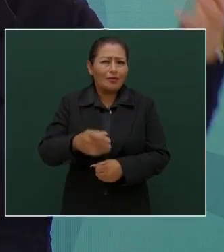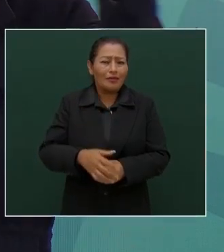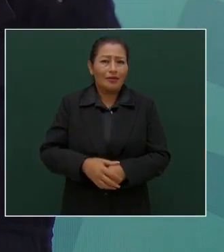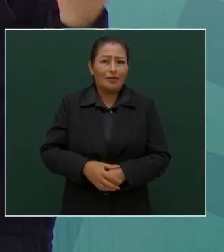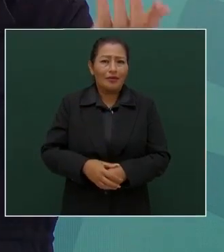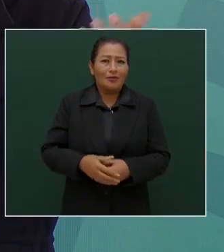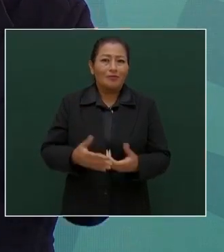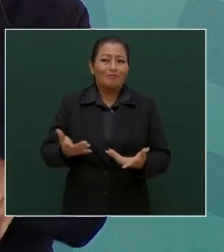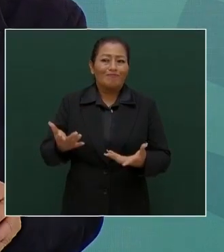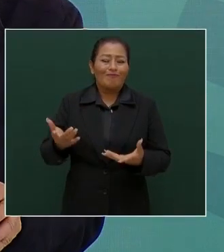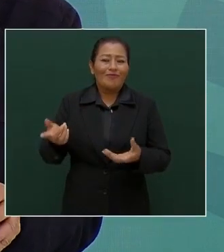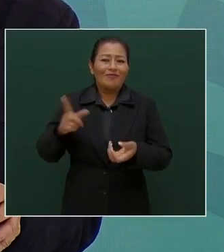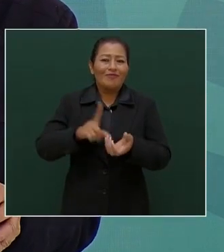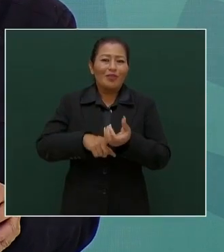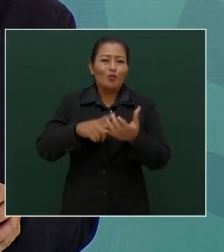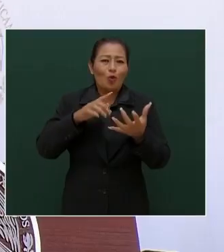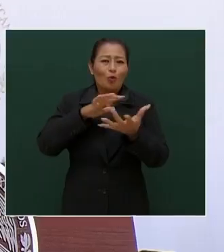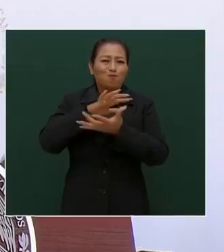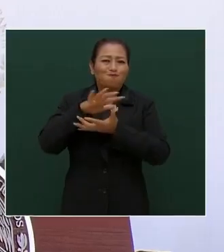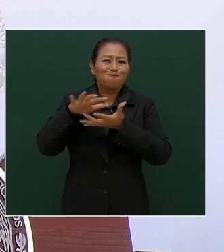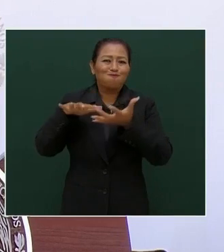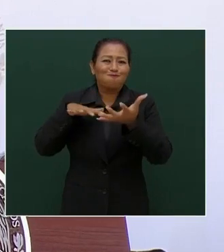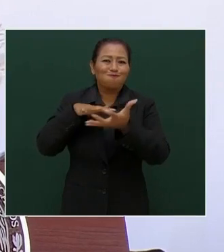Un contubernio.